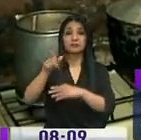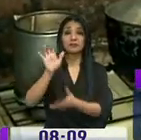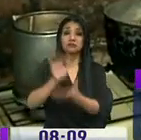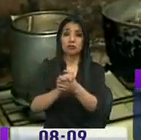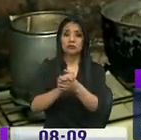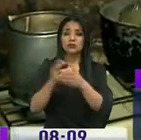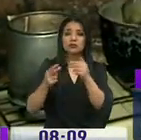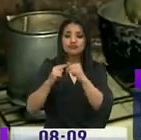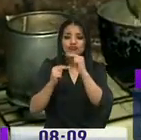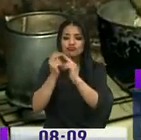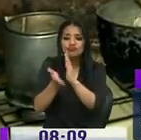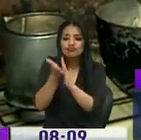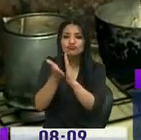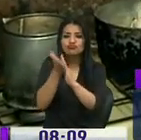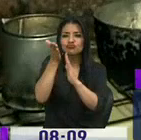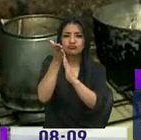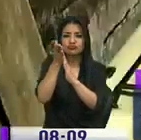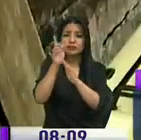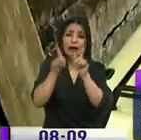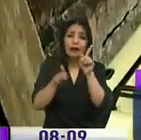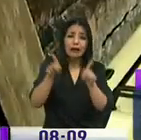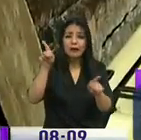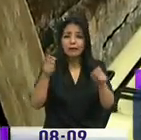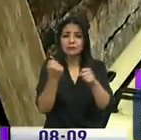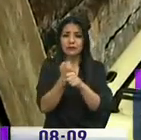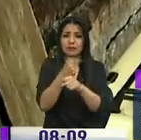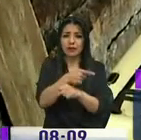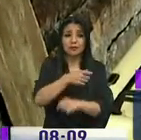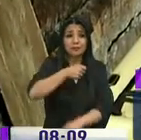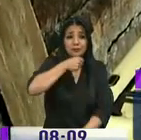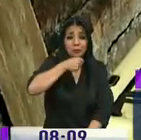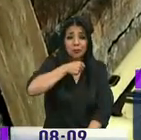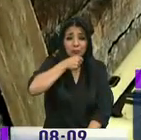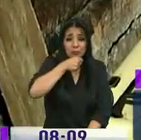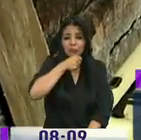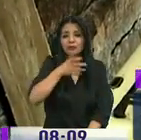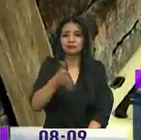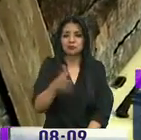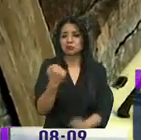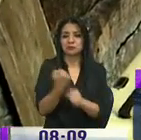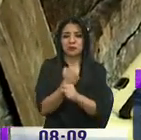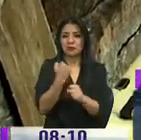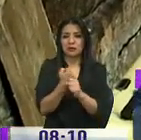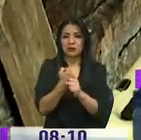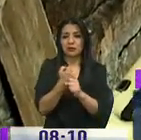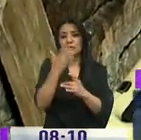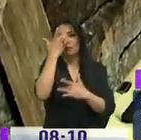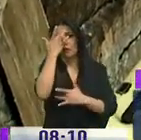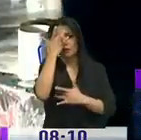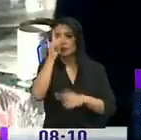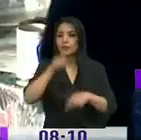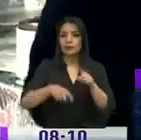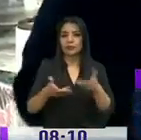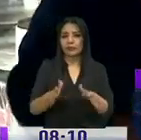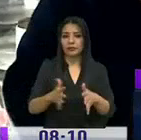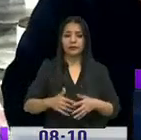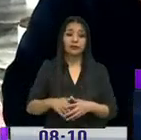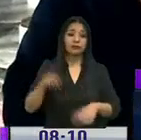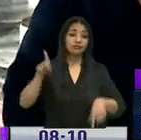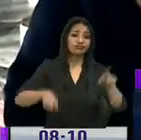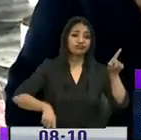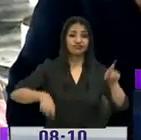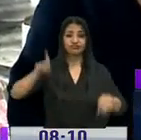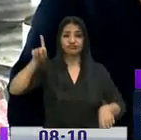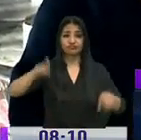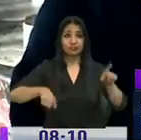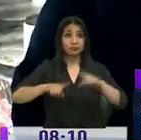pero no siempre tiene trabajo y este último año, su edad y las circunstancias no le han permitido conseguir uno muy a menudo.